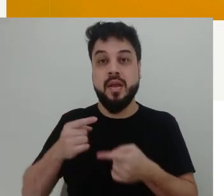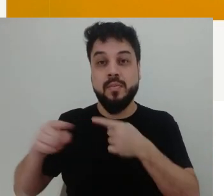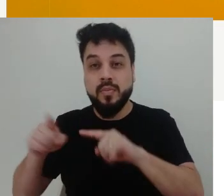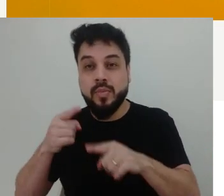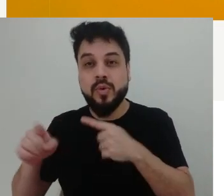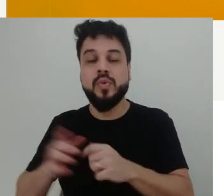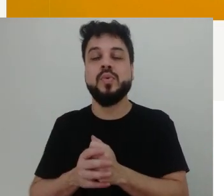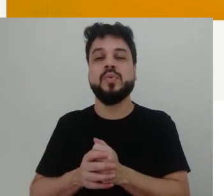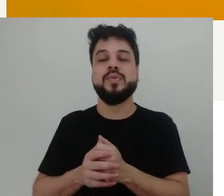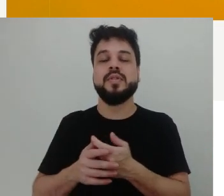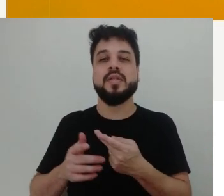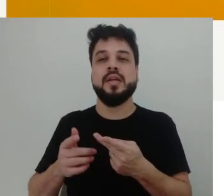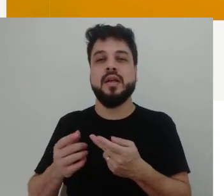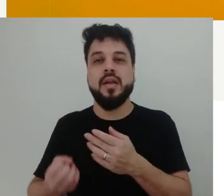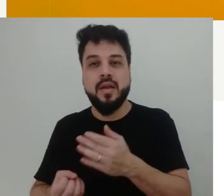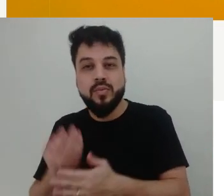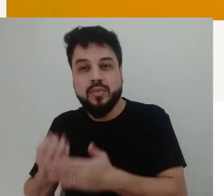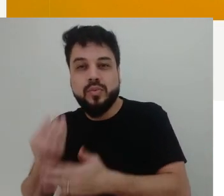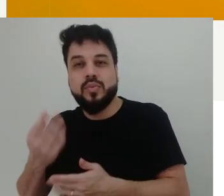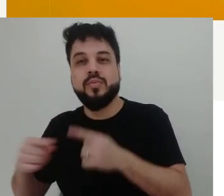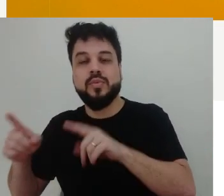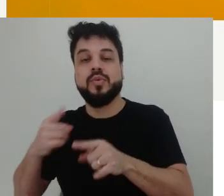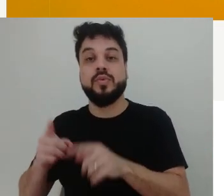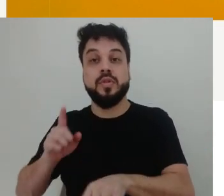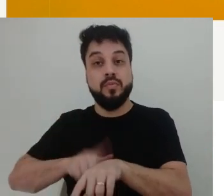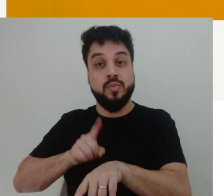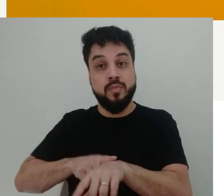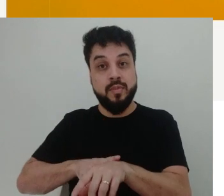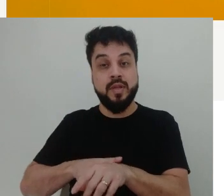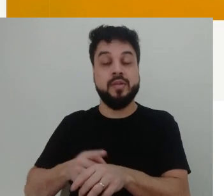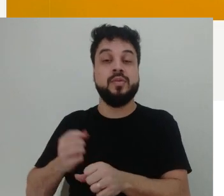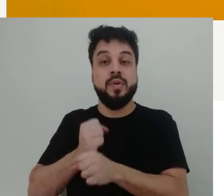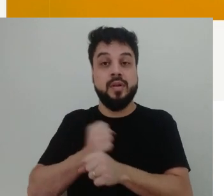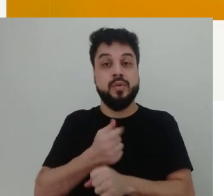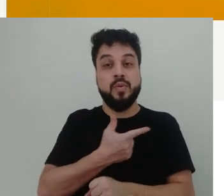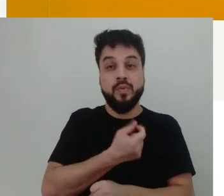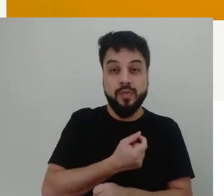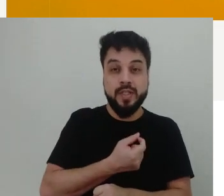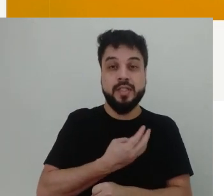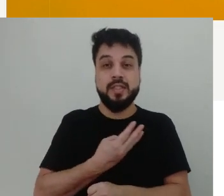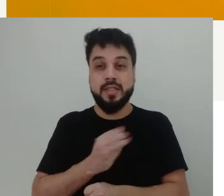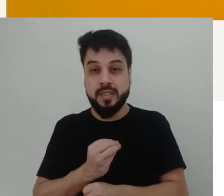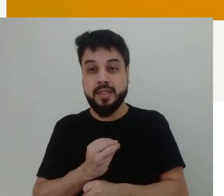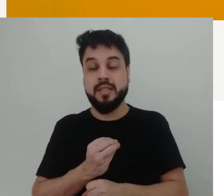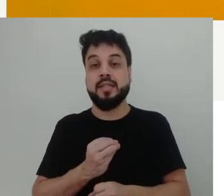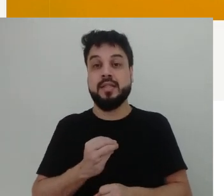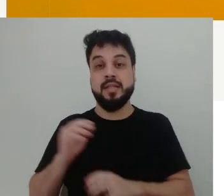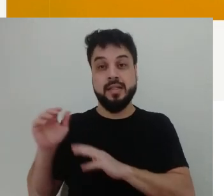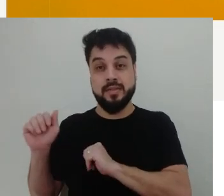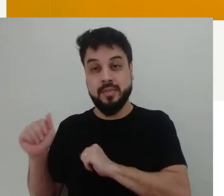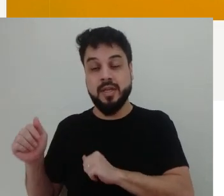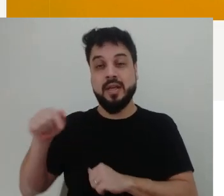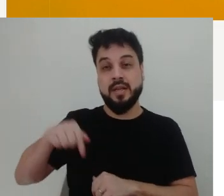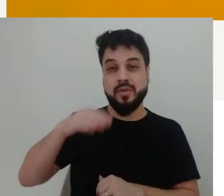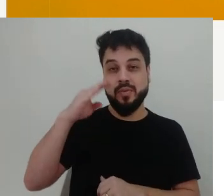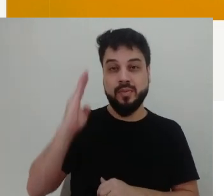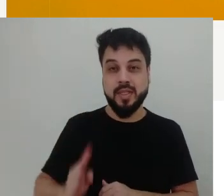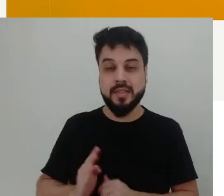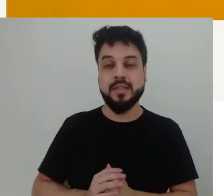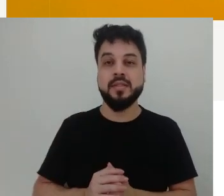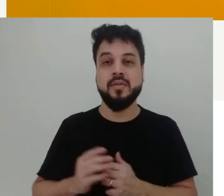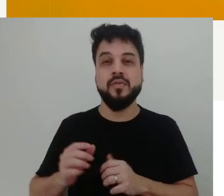proceso que ha representado mucha colaboración y mucha autorreflexión también, pero que